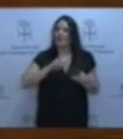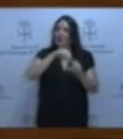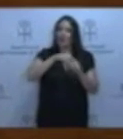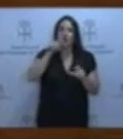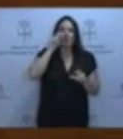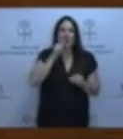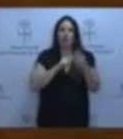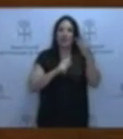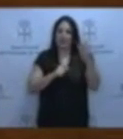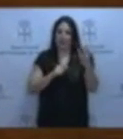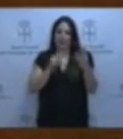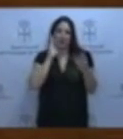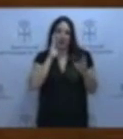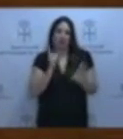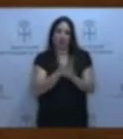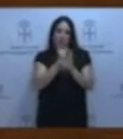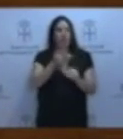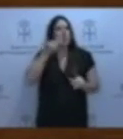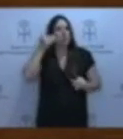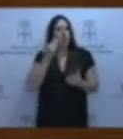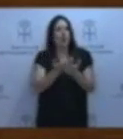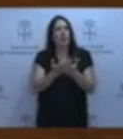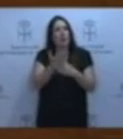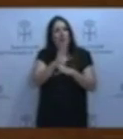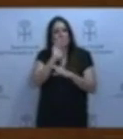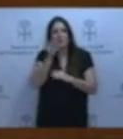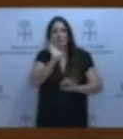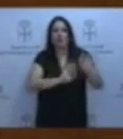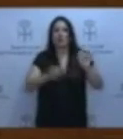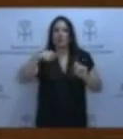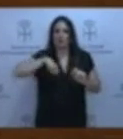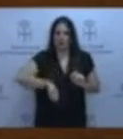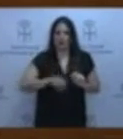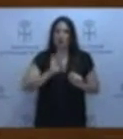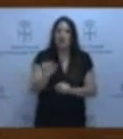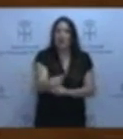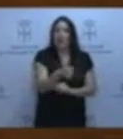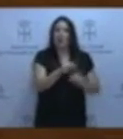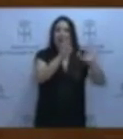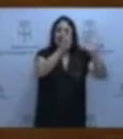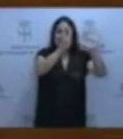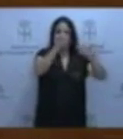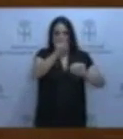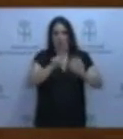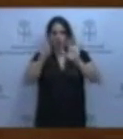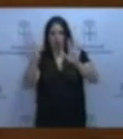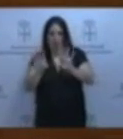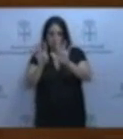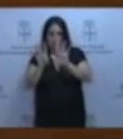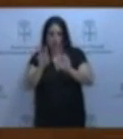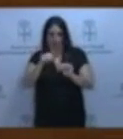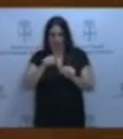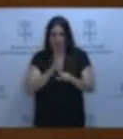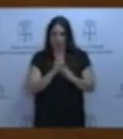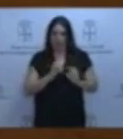de reconocido prestigio, propuestos por organizaciones profesionales y aprobados por una mayoría de 7/9 de esta Cámara. Intentar